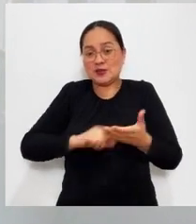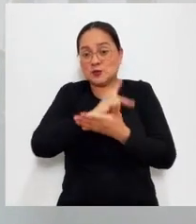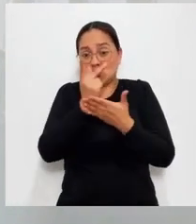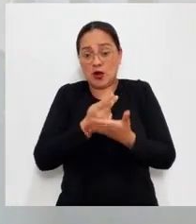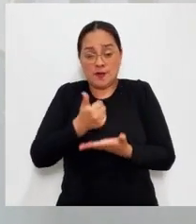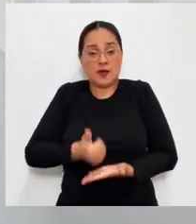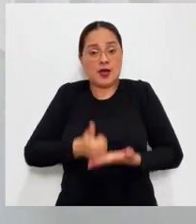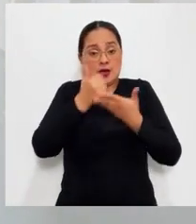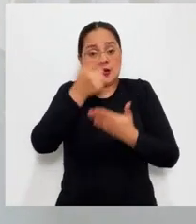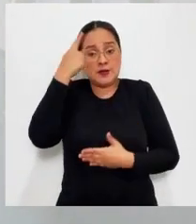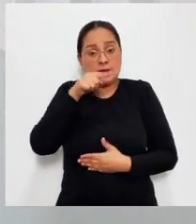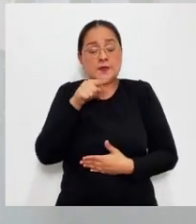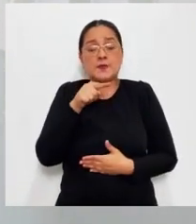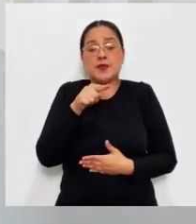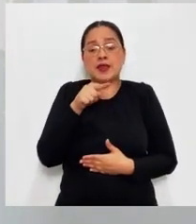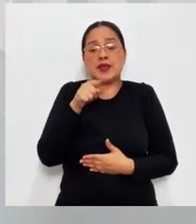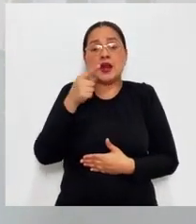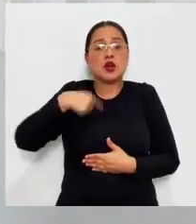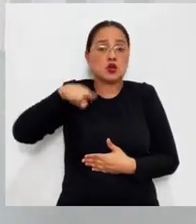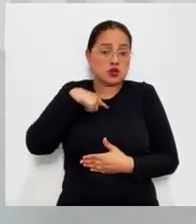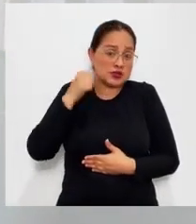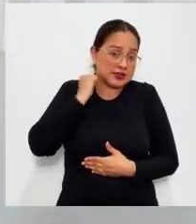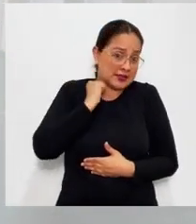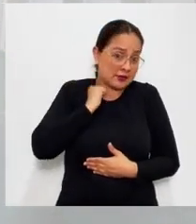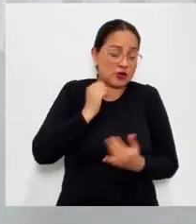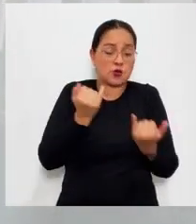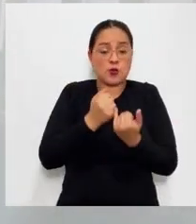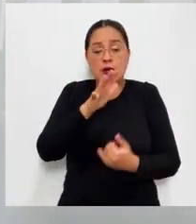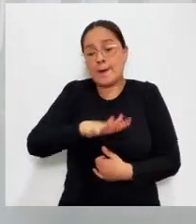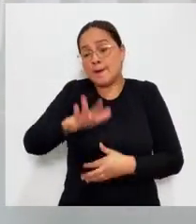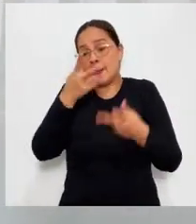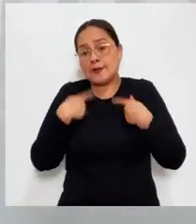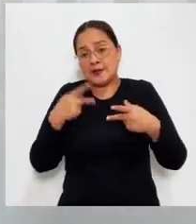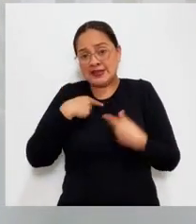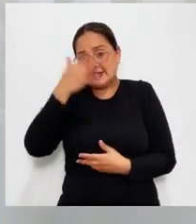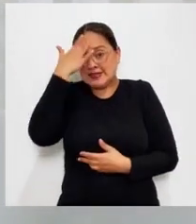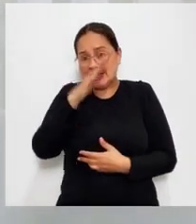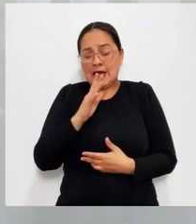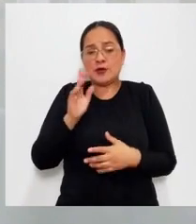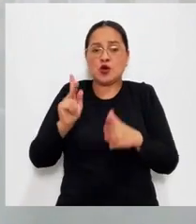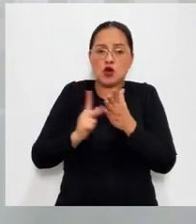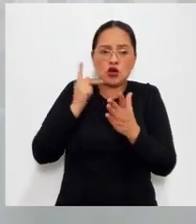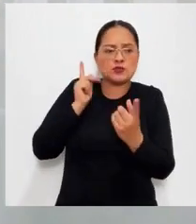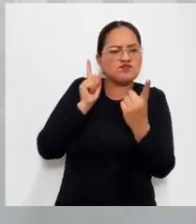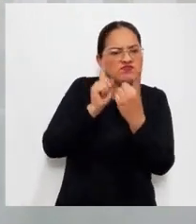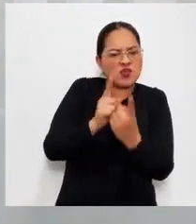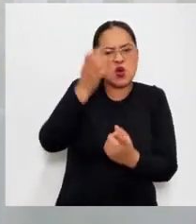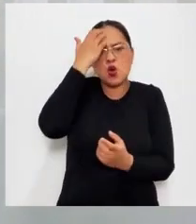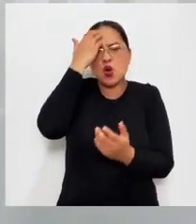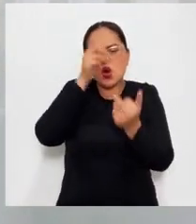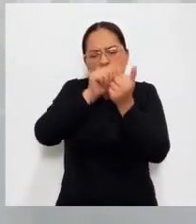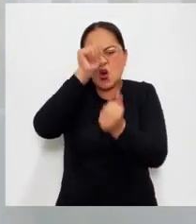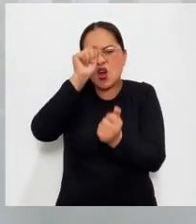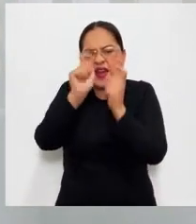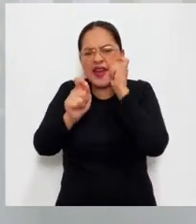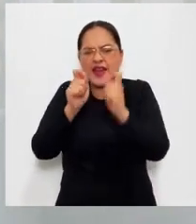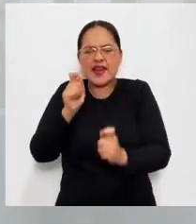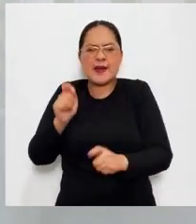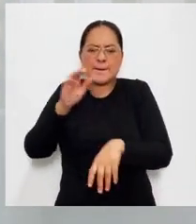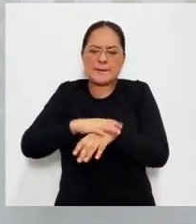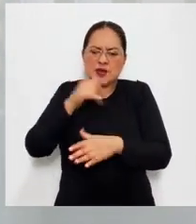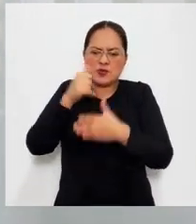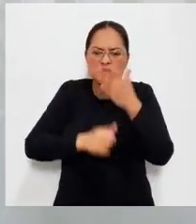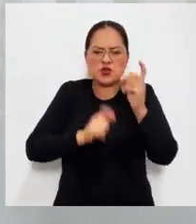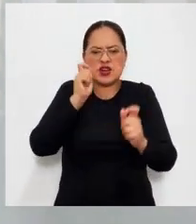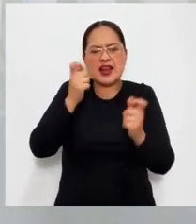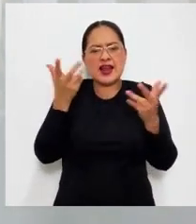actividades que enriquecen a los senadores y a la ciudadanía para tener ese reencuentro, para tener esa herramienta